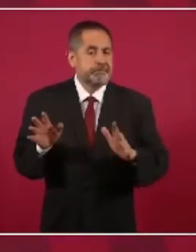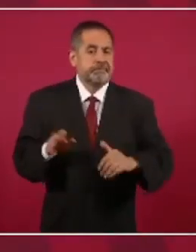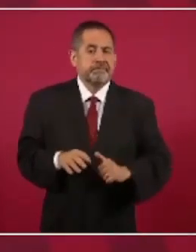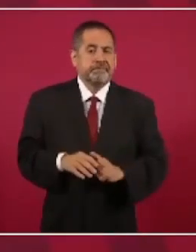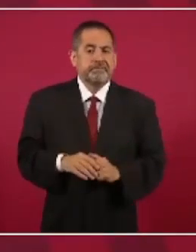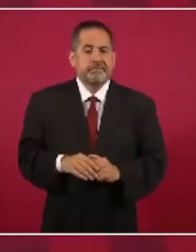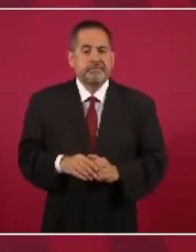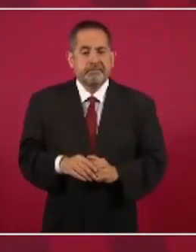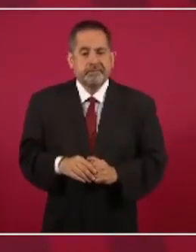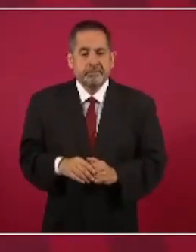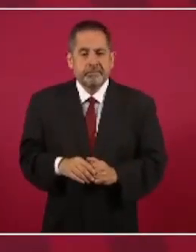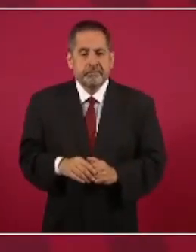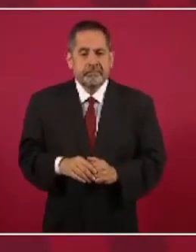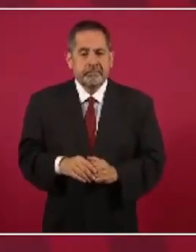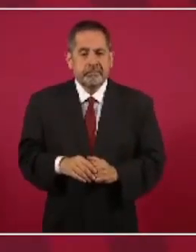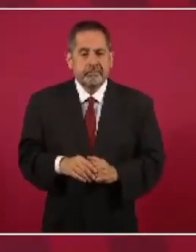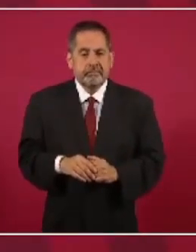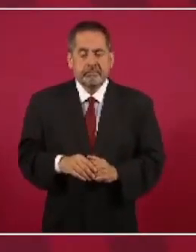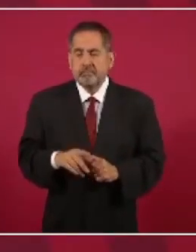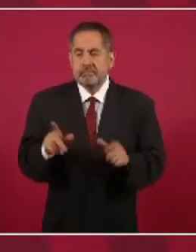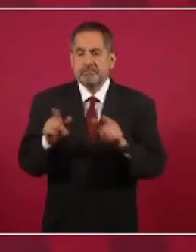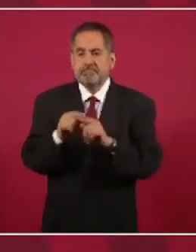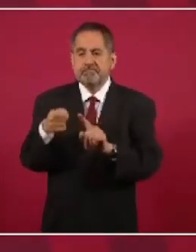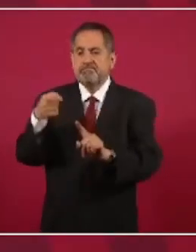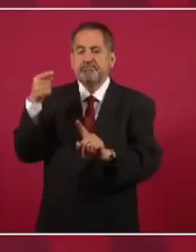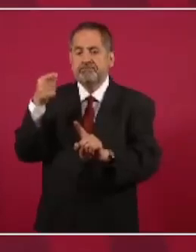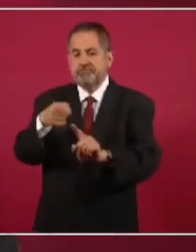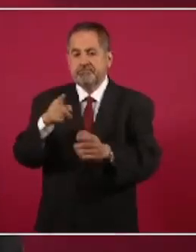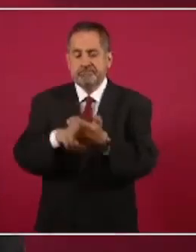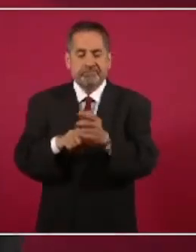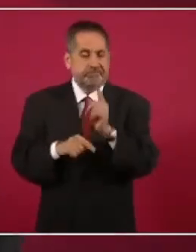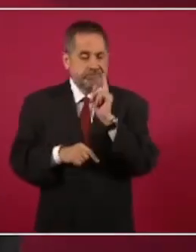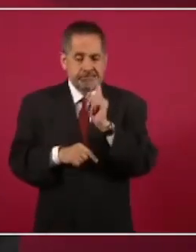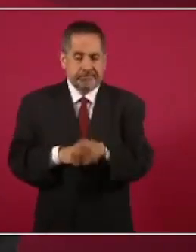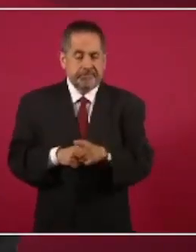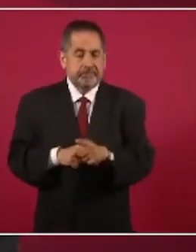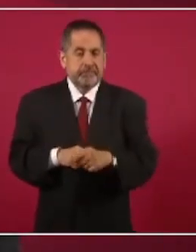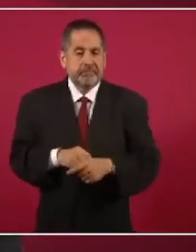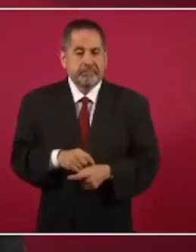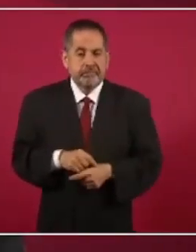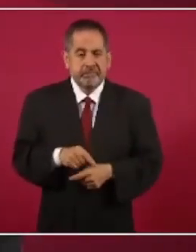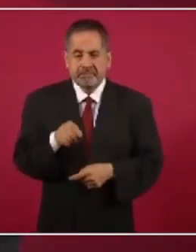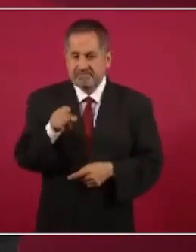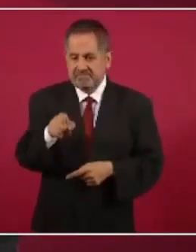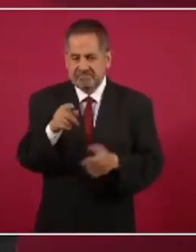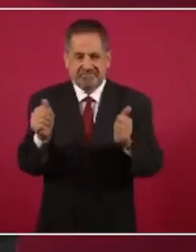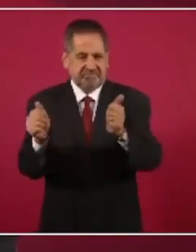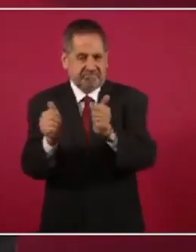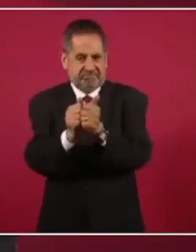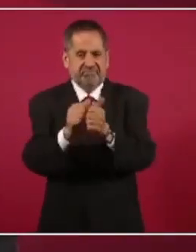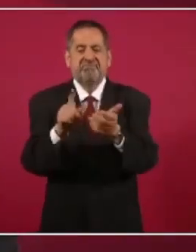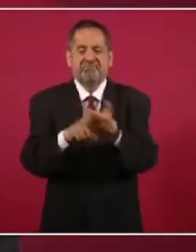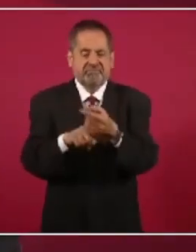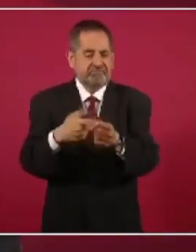Y mi conclusión al final fue, este era el brazo derecho.